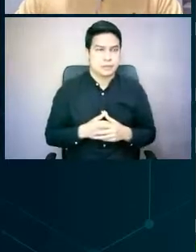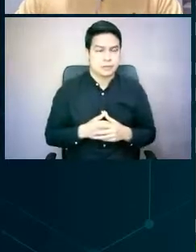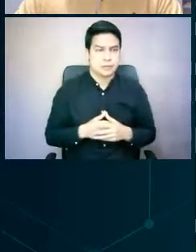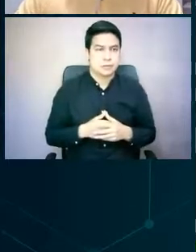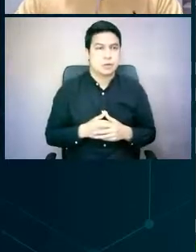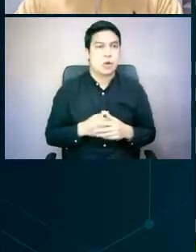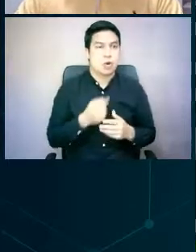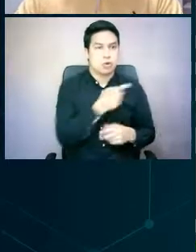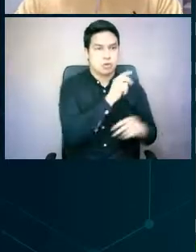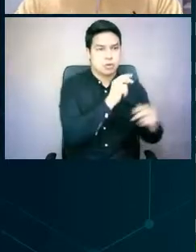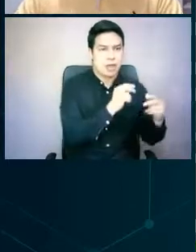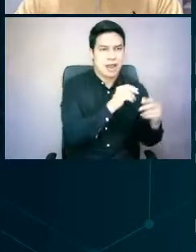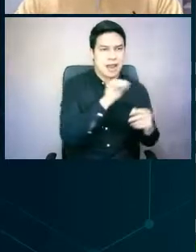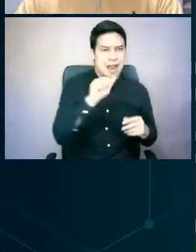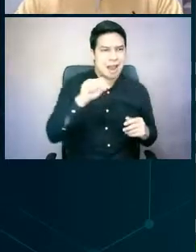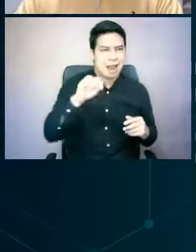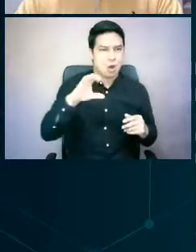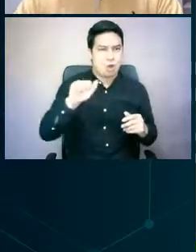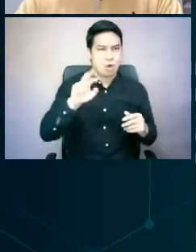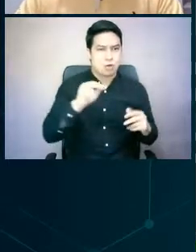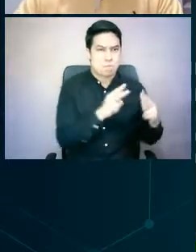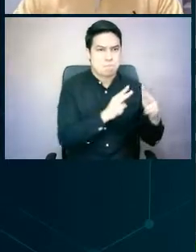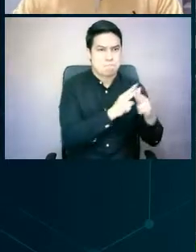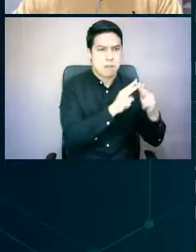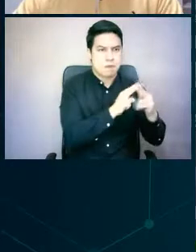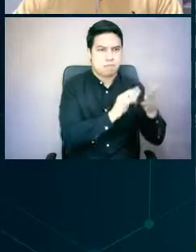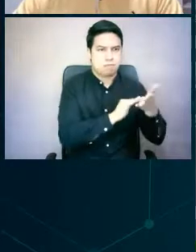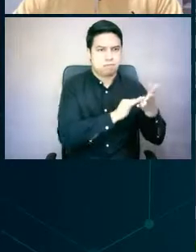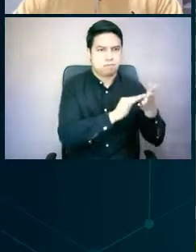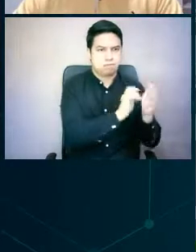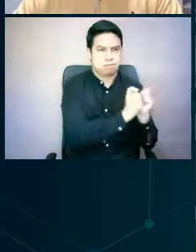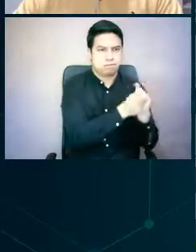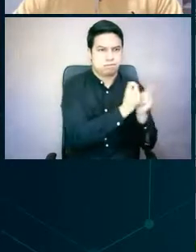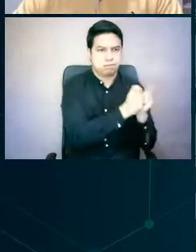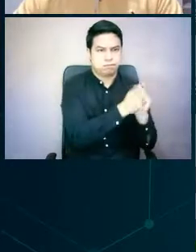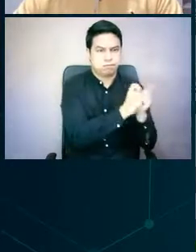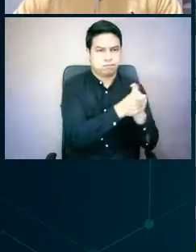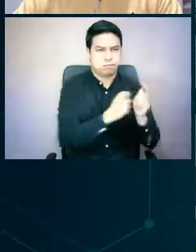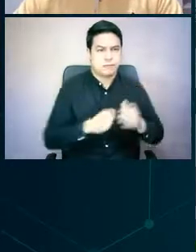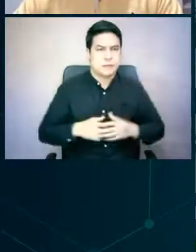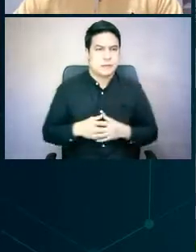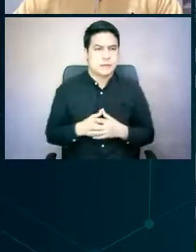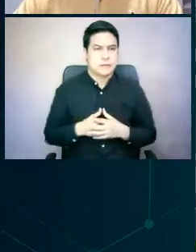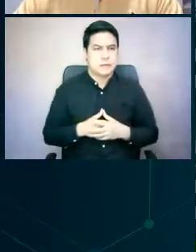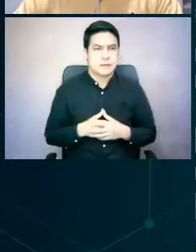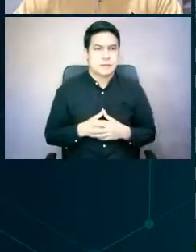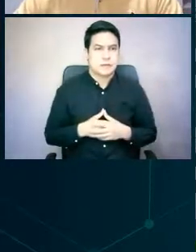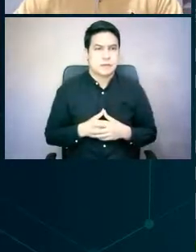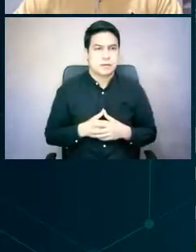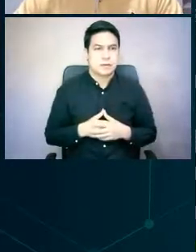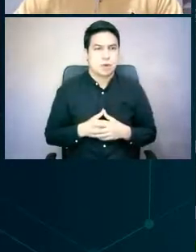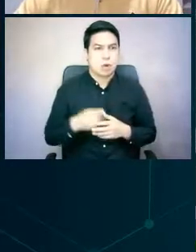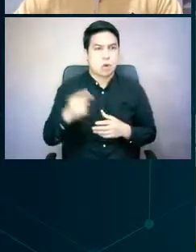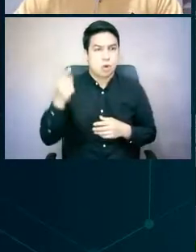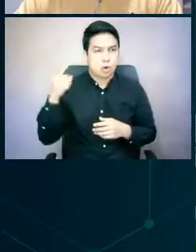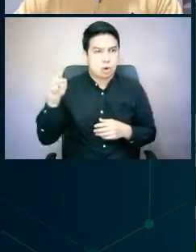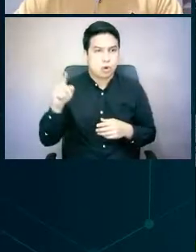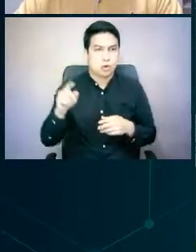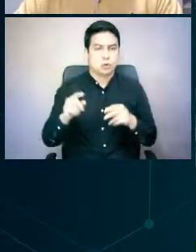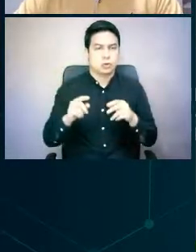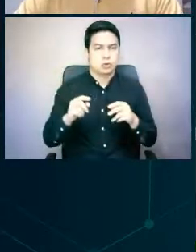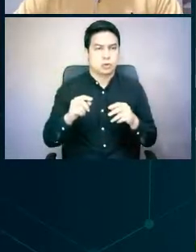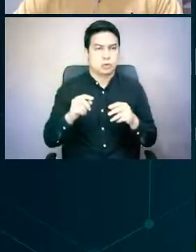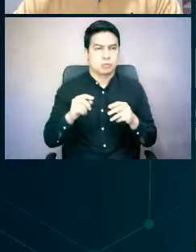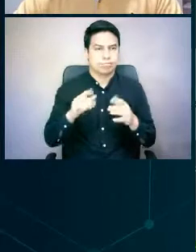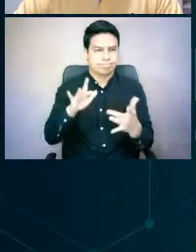Sur. Comúnmente en la empresa, el esquema de diferencial de línea se ha instalado sobre redes de fibra óptica